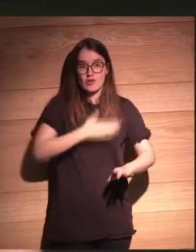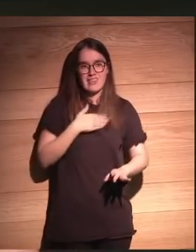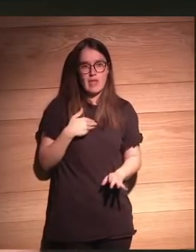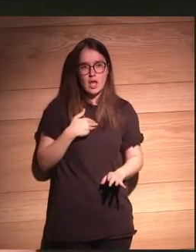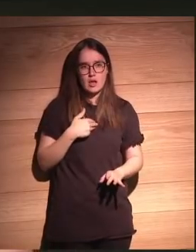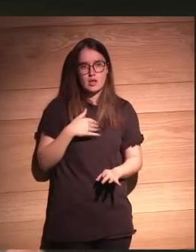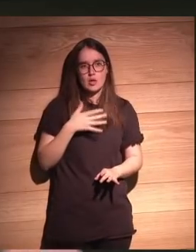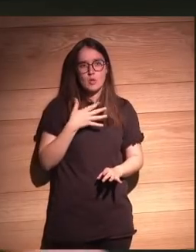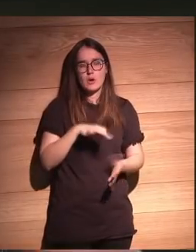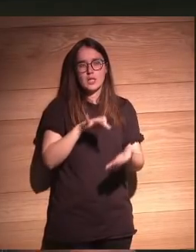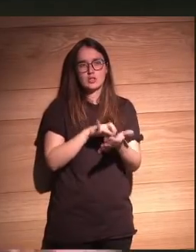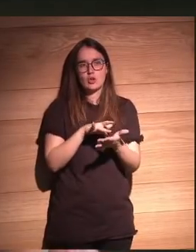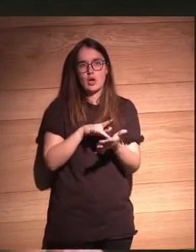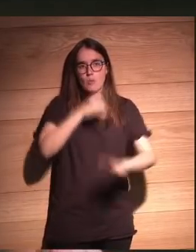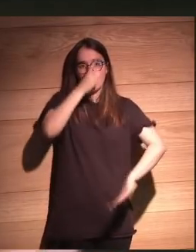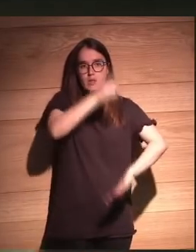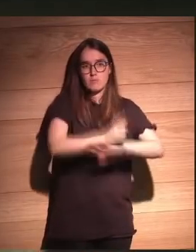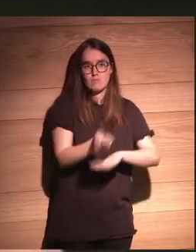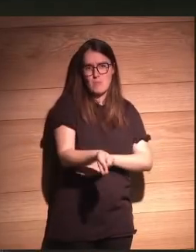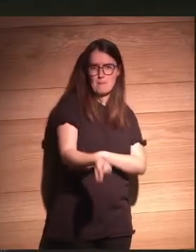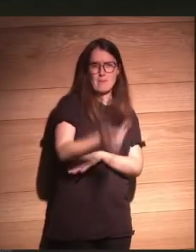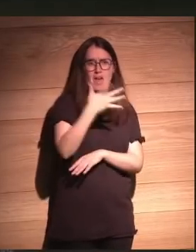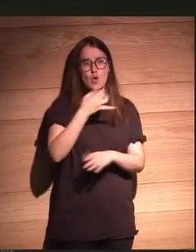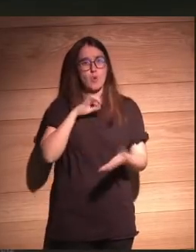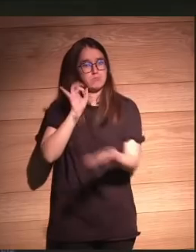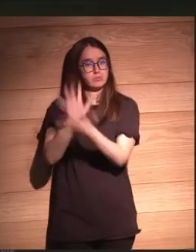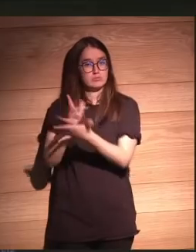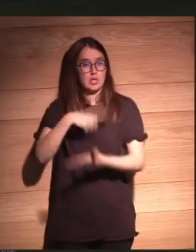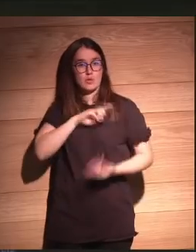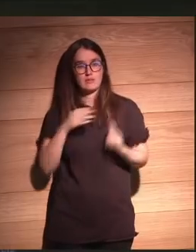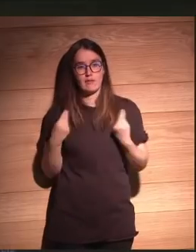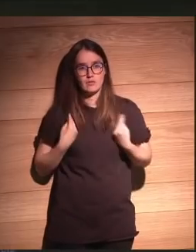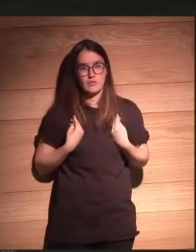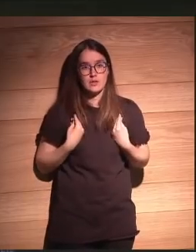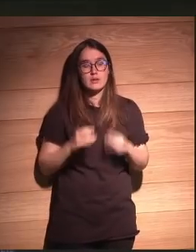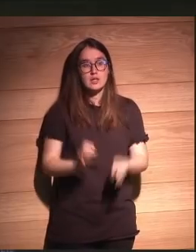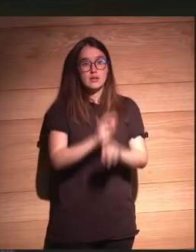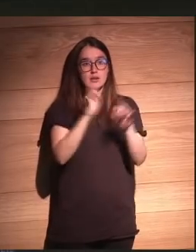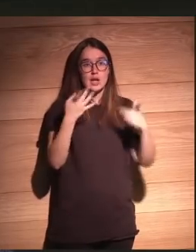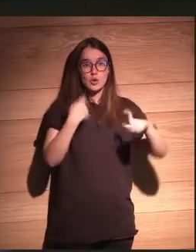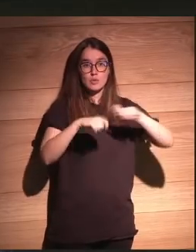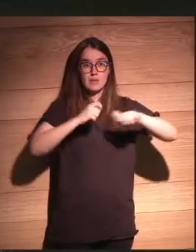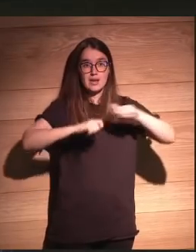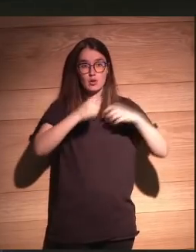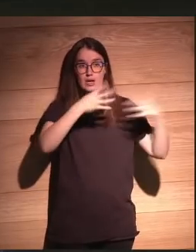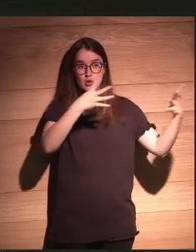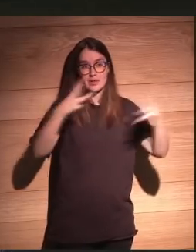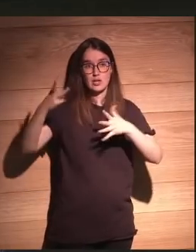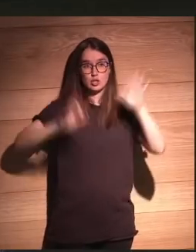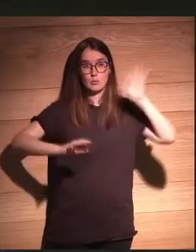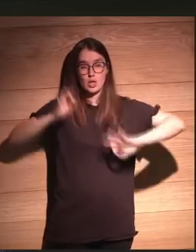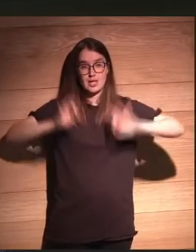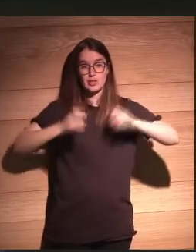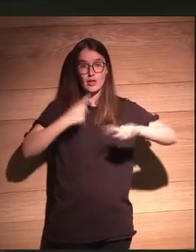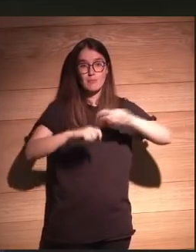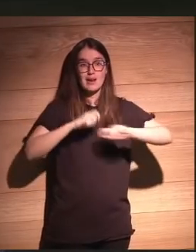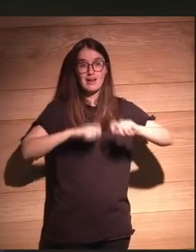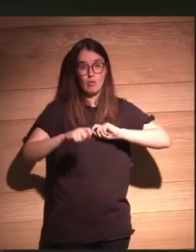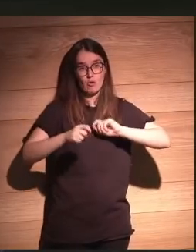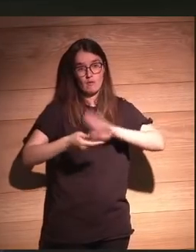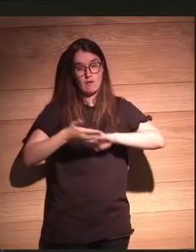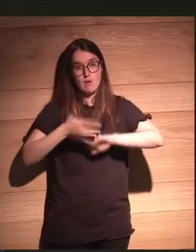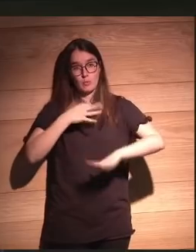vivienda, nos pueden haber o impuesto una subida abusiva o expulsado de nuestra vivienda. Claro, en un mercado donde al 98% del mercado